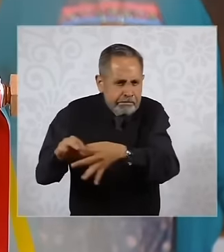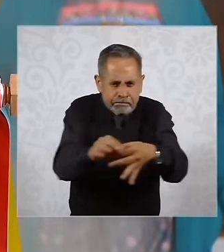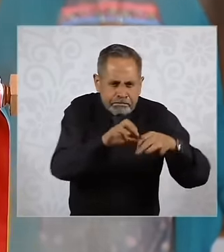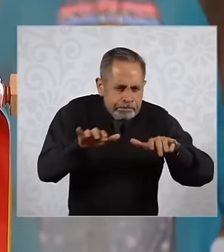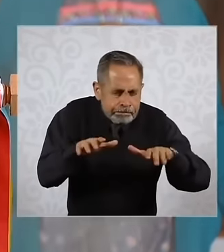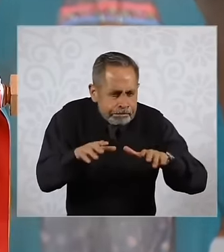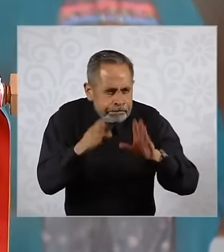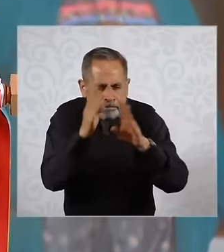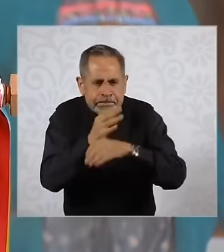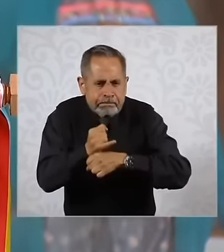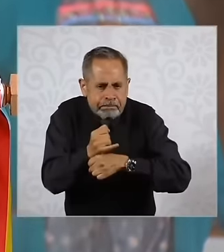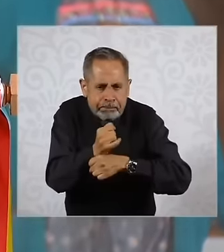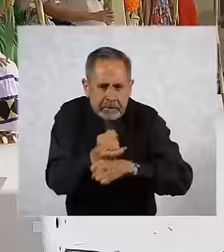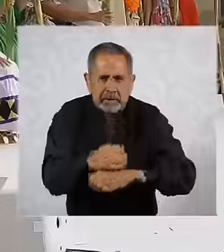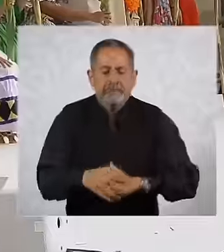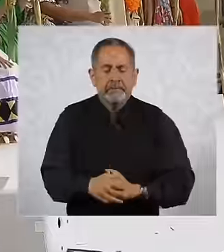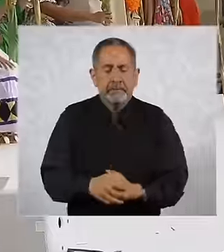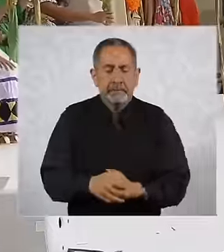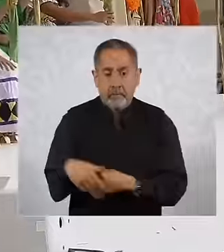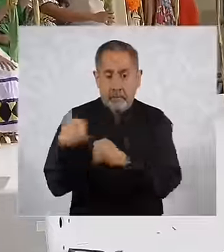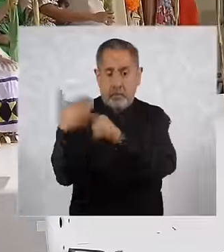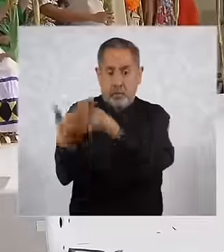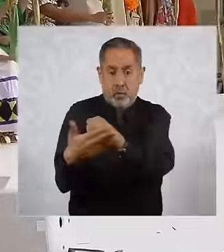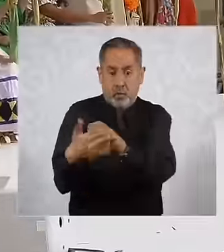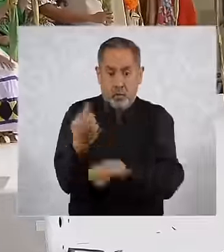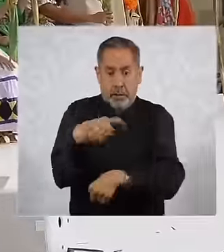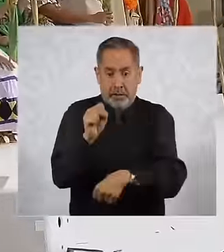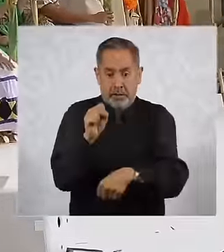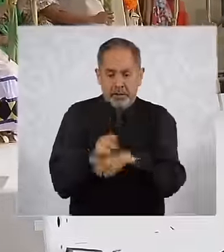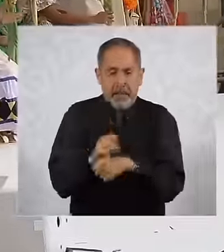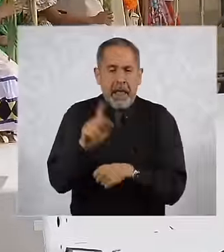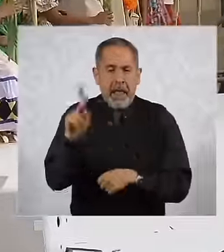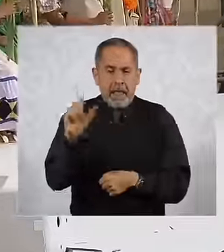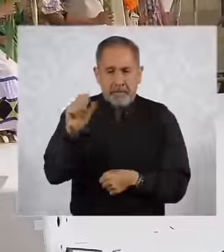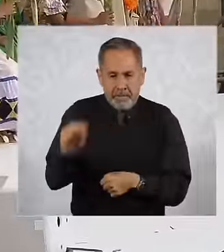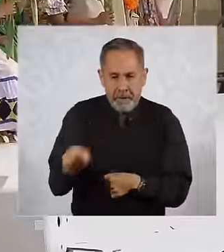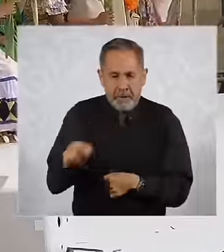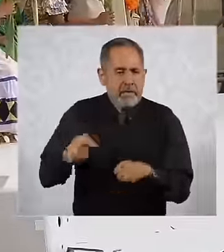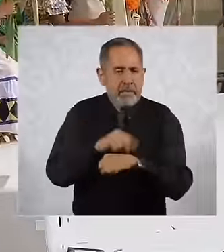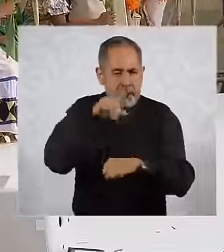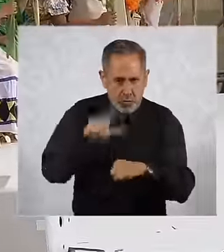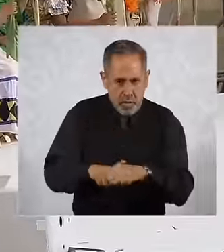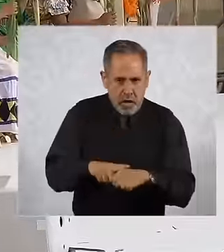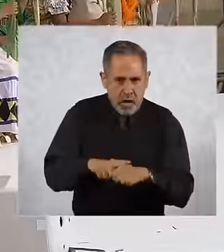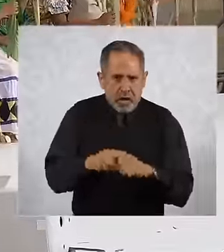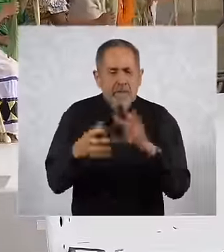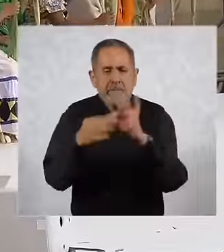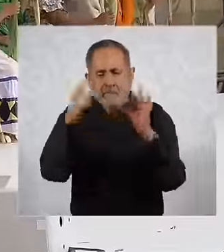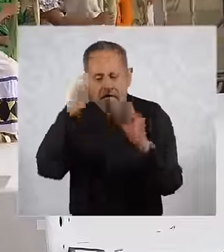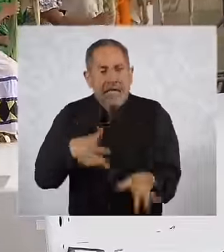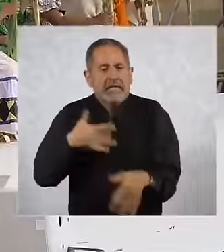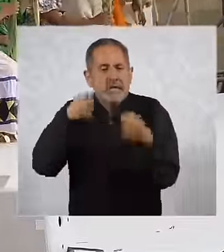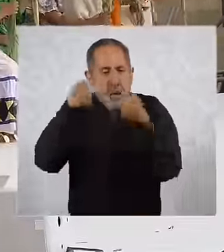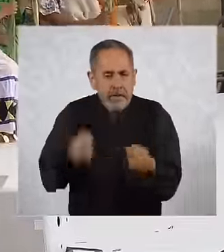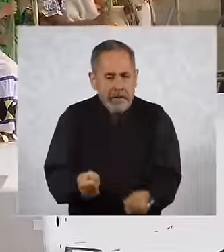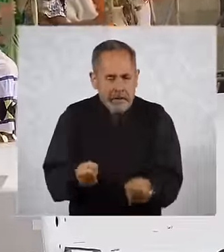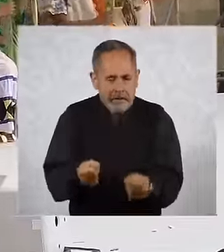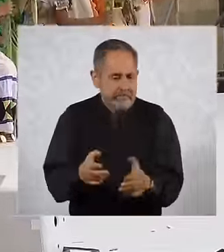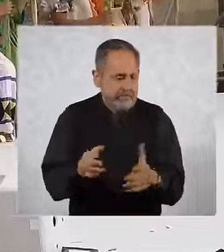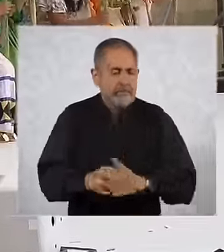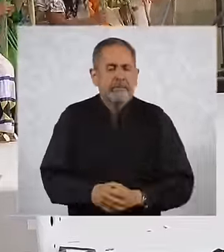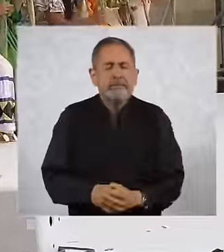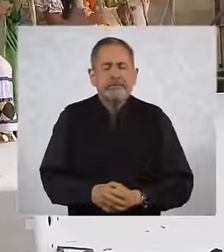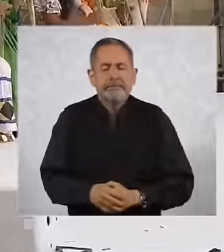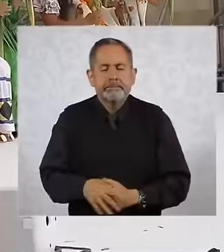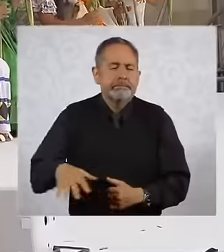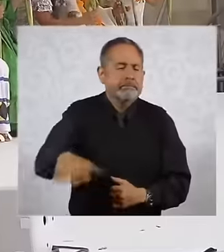La próxima semana estaremos anunciando la Estrategia Nacional de Seguridad.